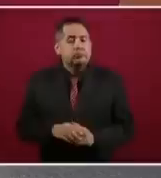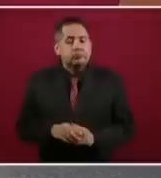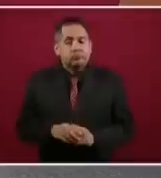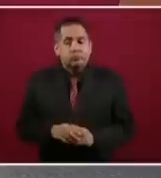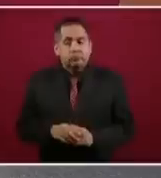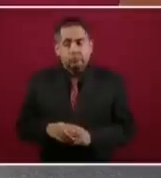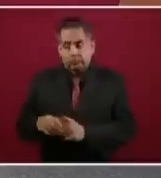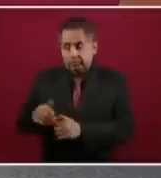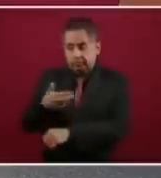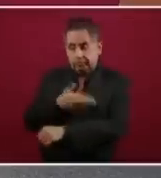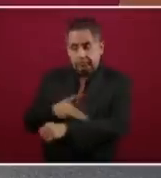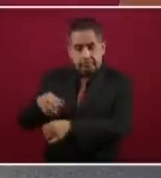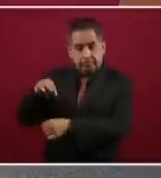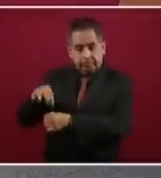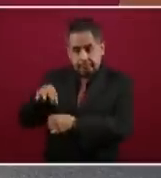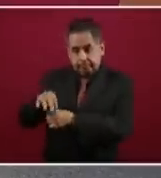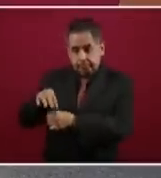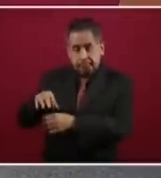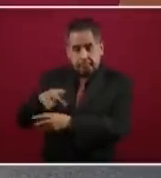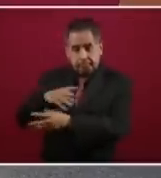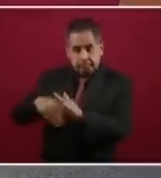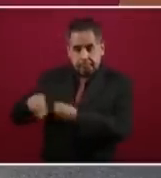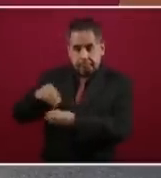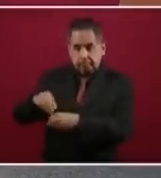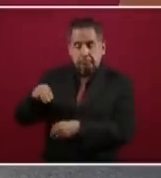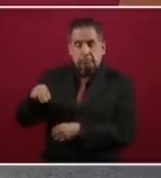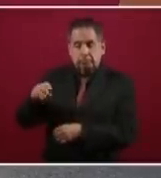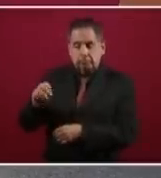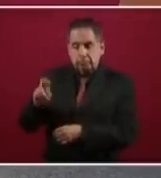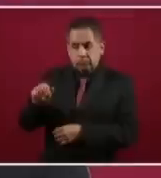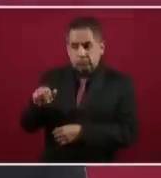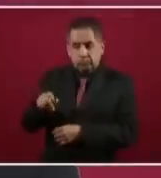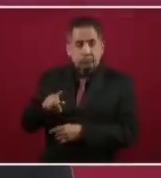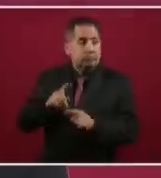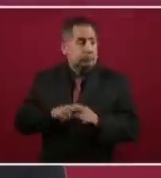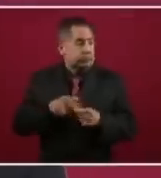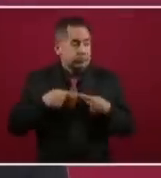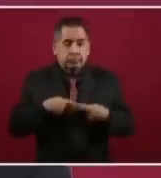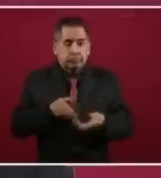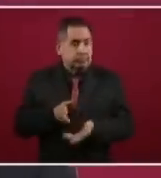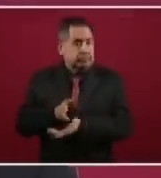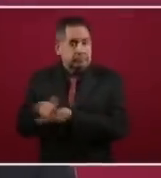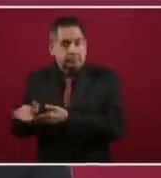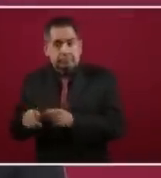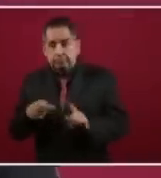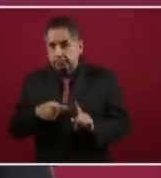el proceso de renovación de la dirección en Morena,